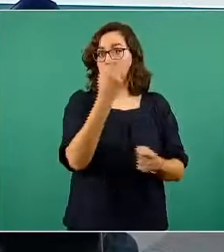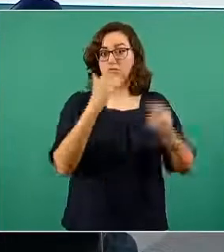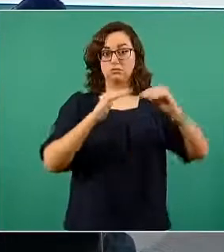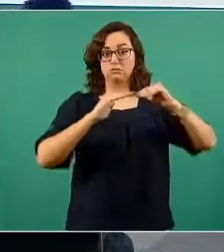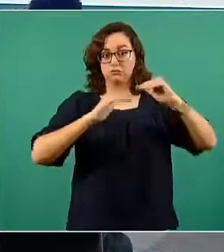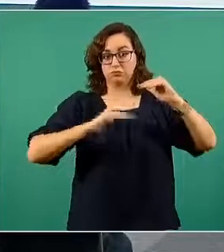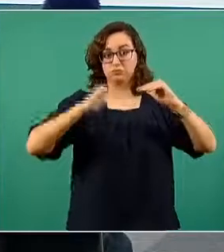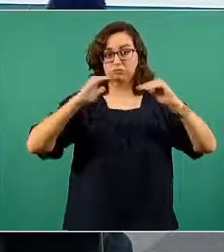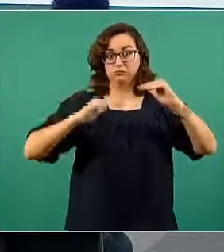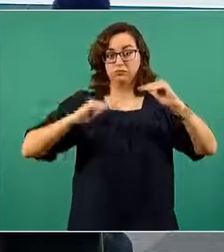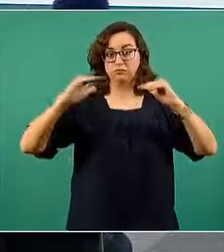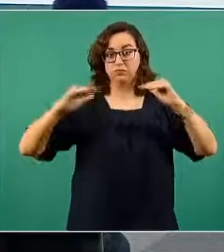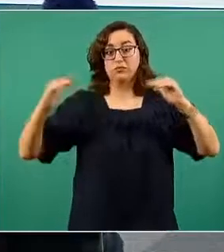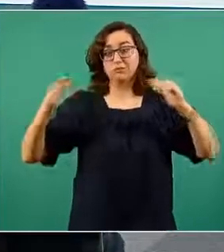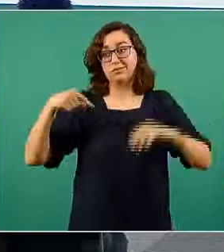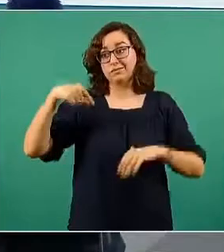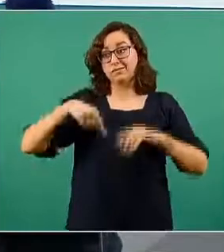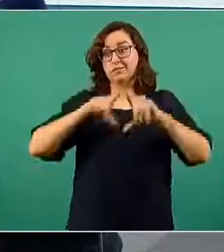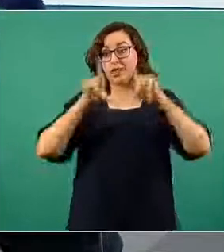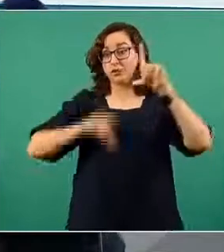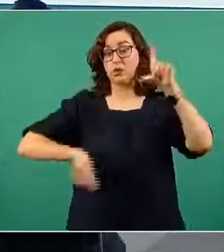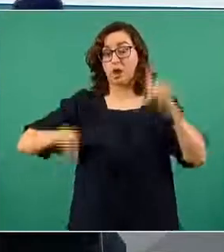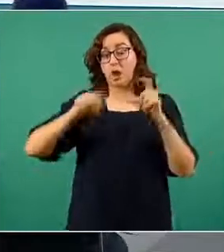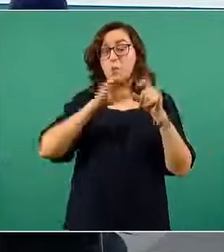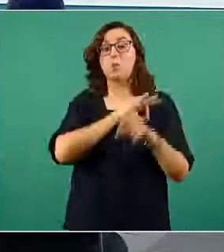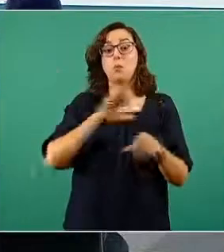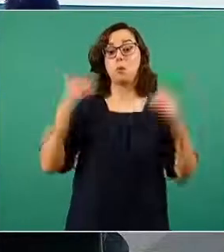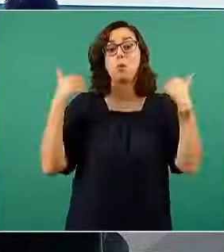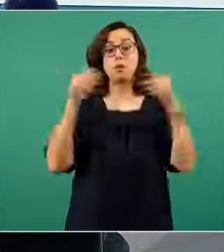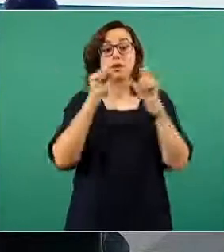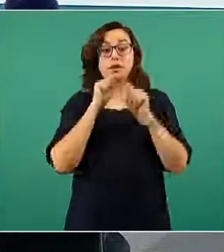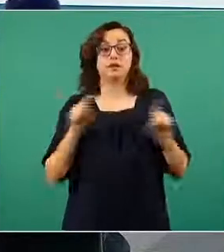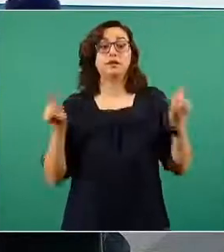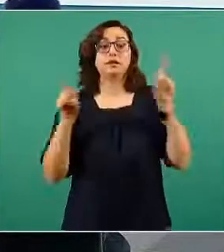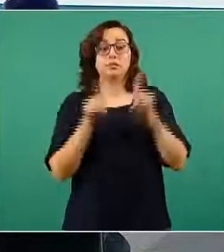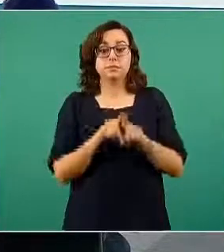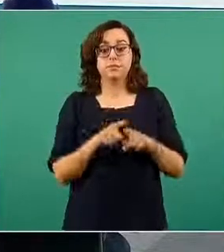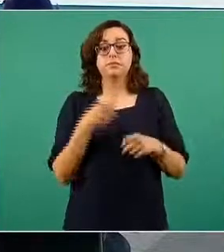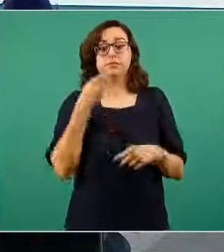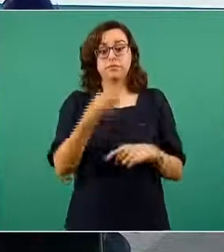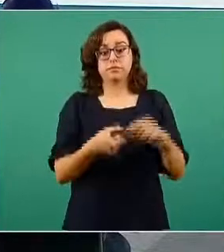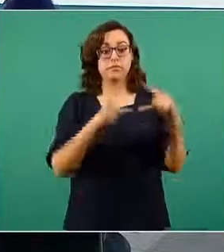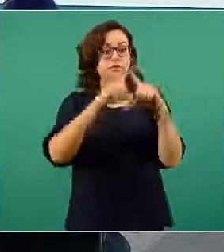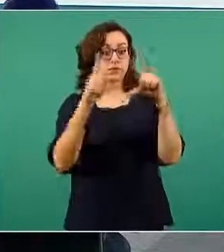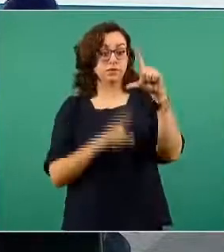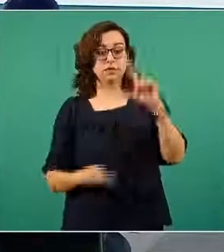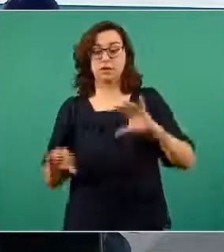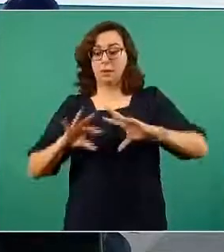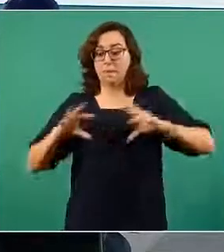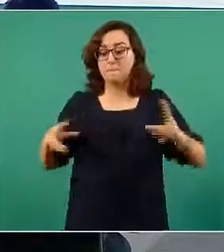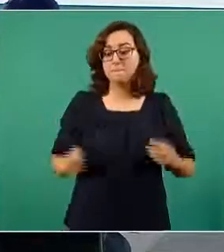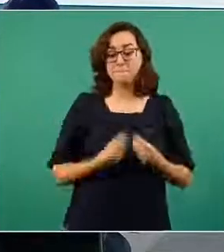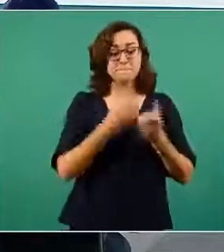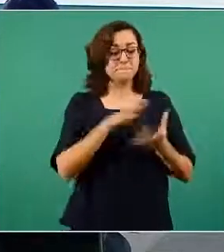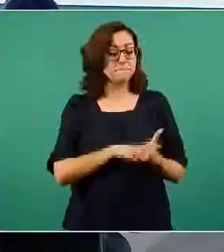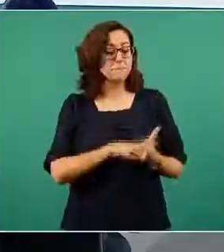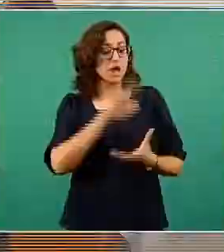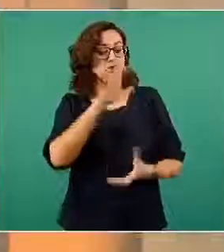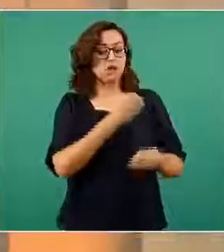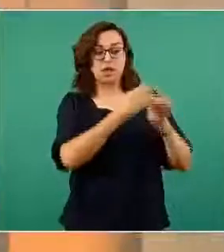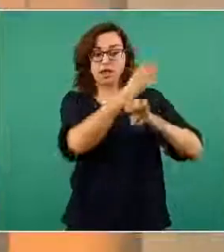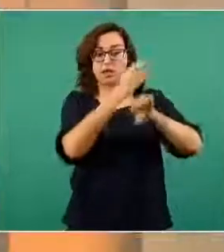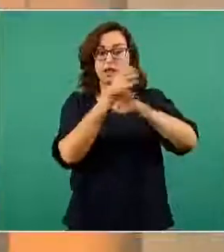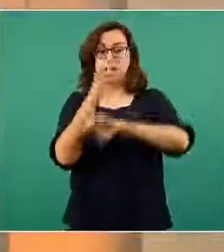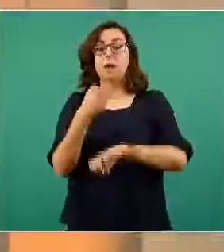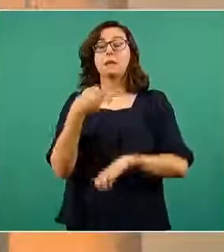siempre también para recordar que si bien este es el escenario nacional, es decir, lo que ocurre en la mayoría de las entidades federativas,